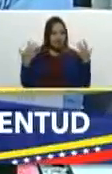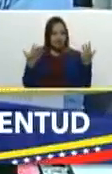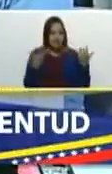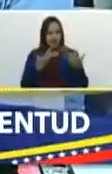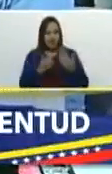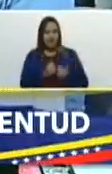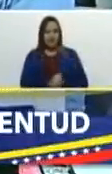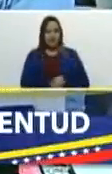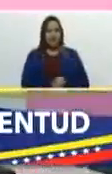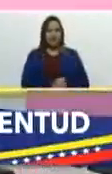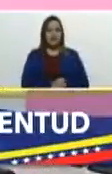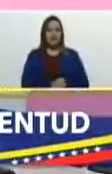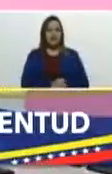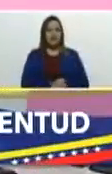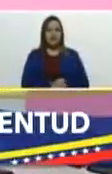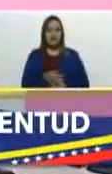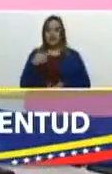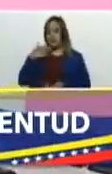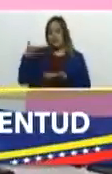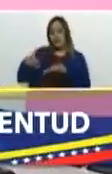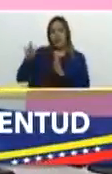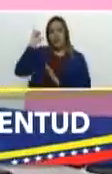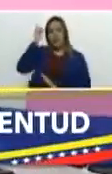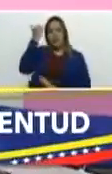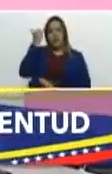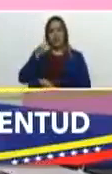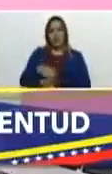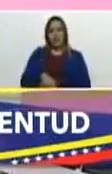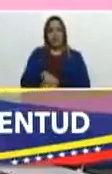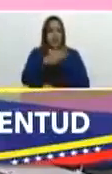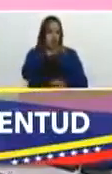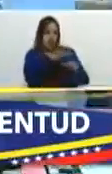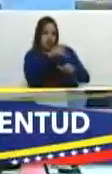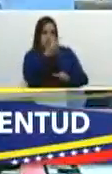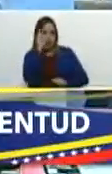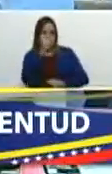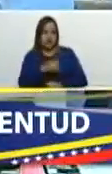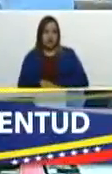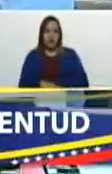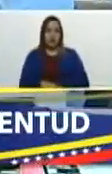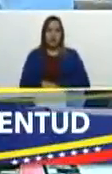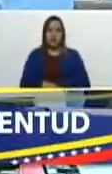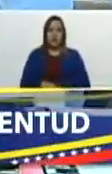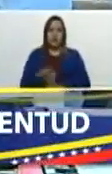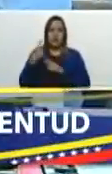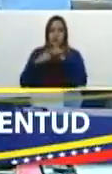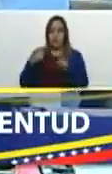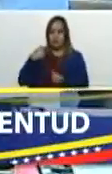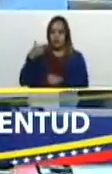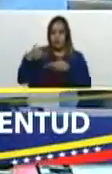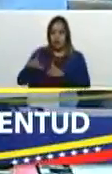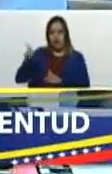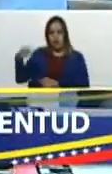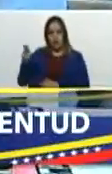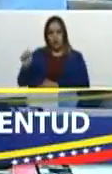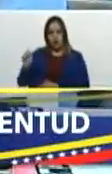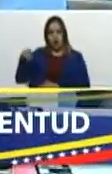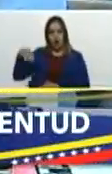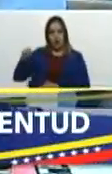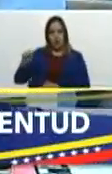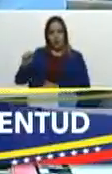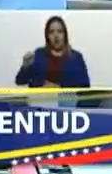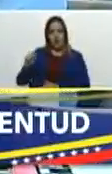Soy yaracuyana. ¿De qué parte de Yaracuy eres? Yo soy de Guama, de Gran Guama. Allí nació, por cierto, la